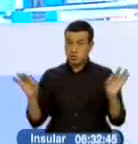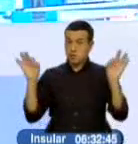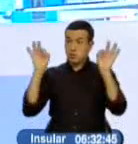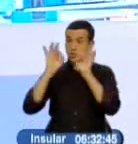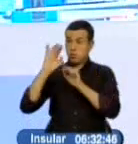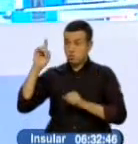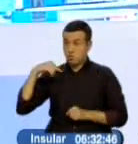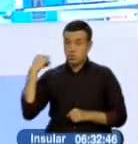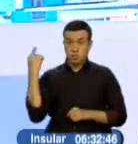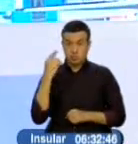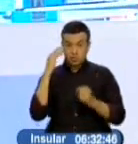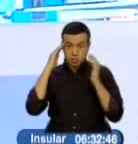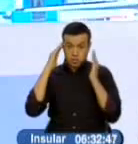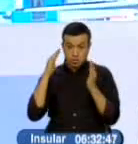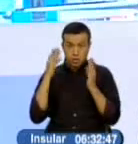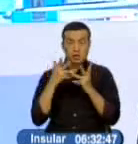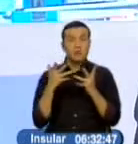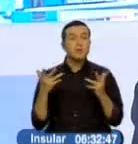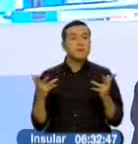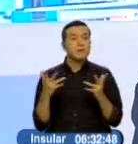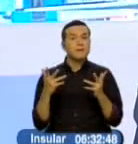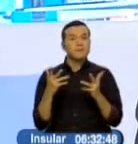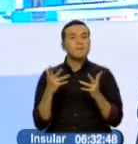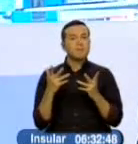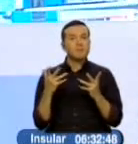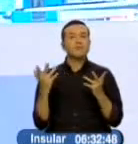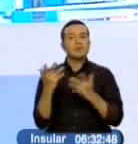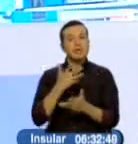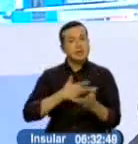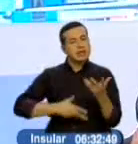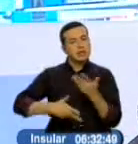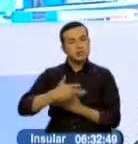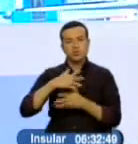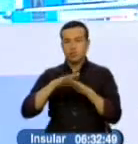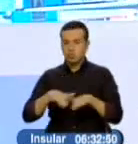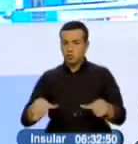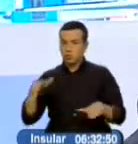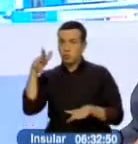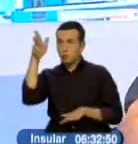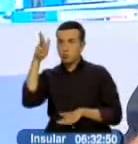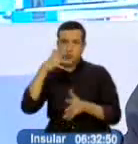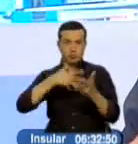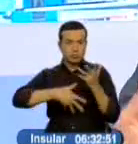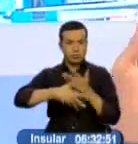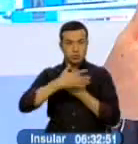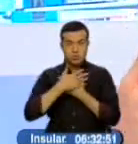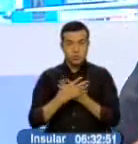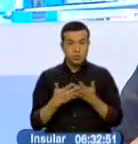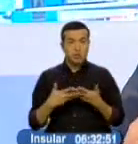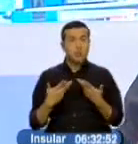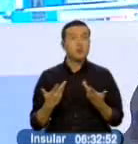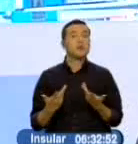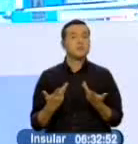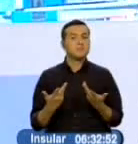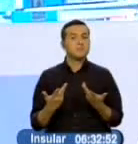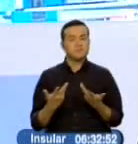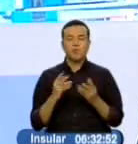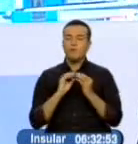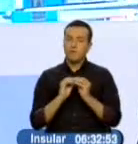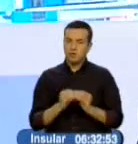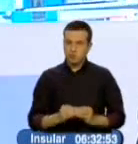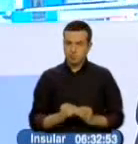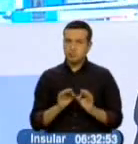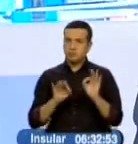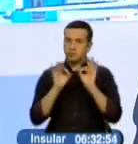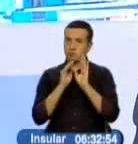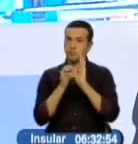nosotros poner énfasis es justamente en esa interacción entre estudiante y docente, y eso pasa por la formación